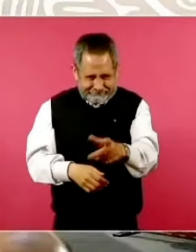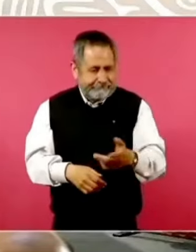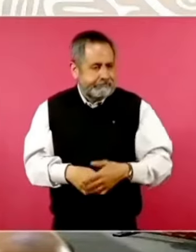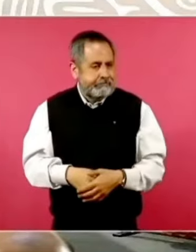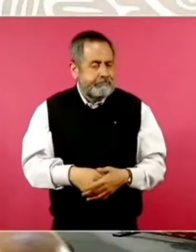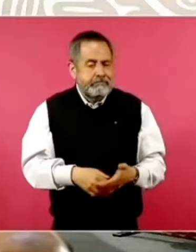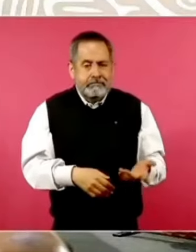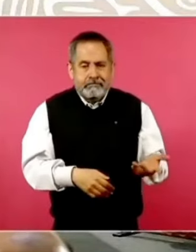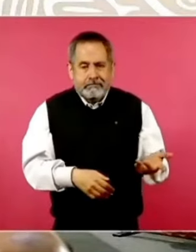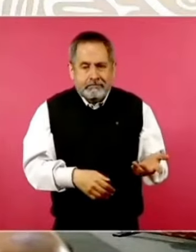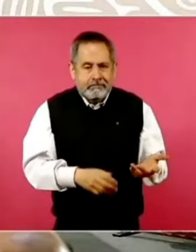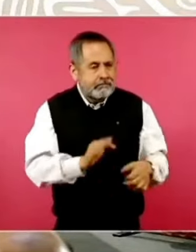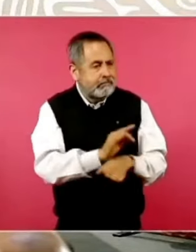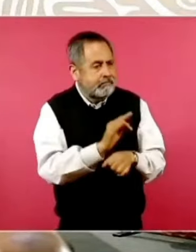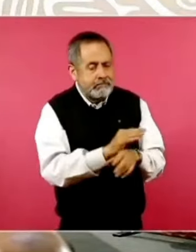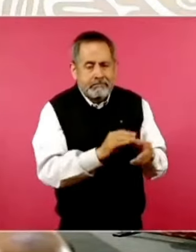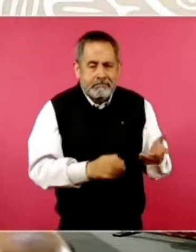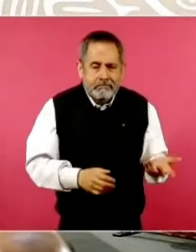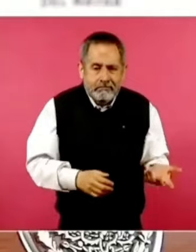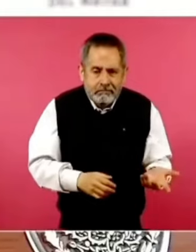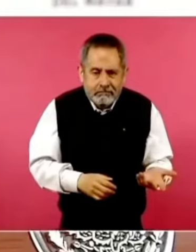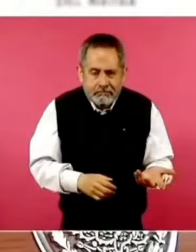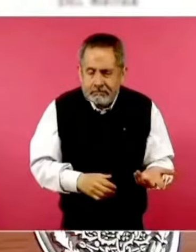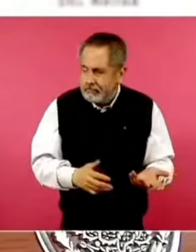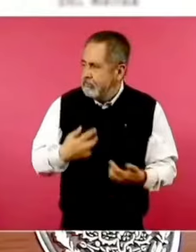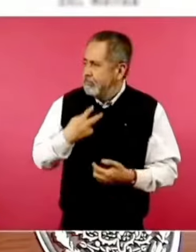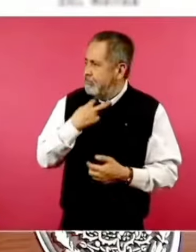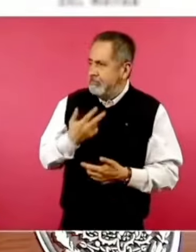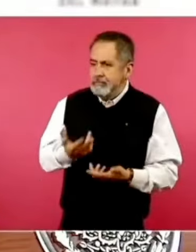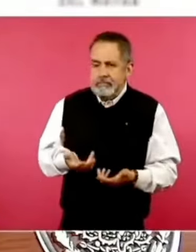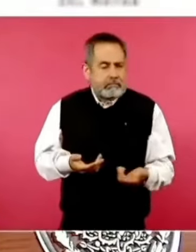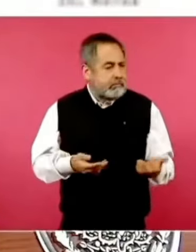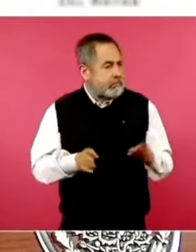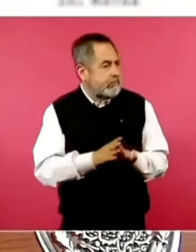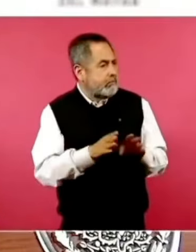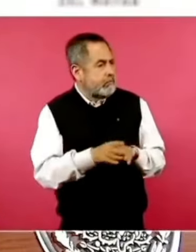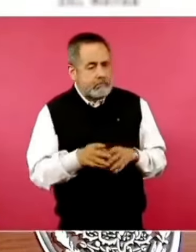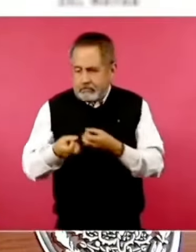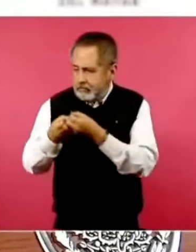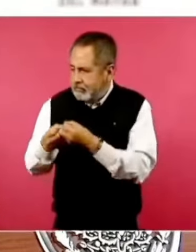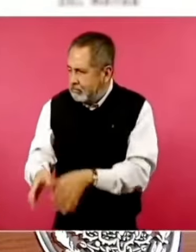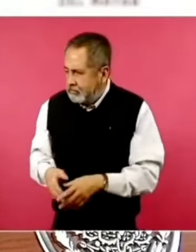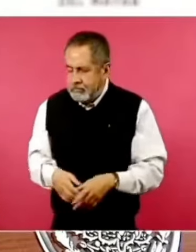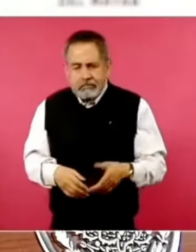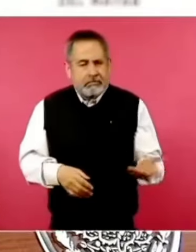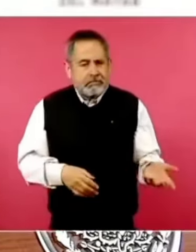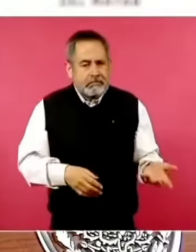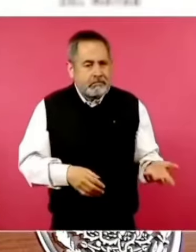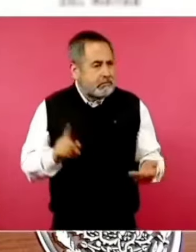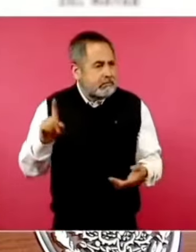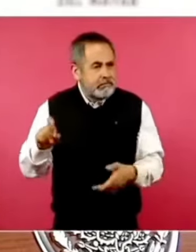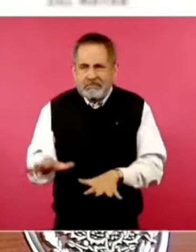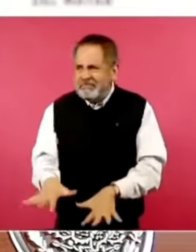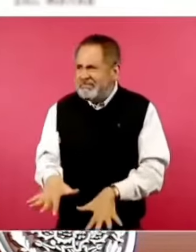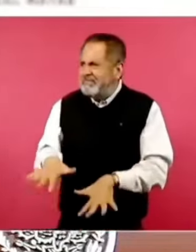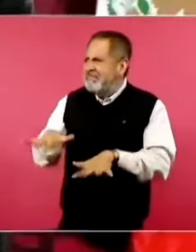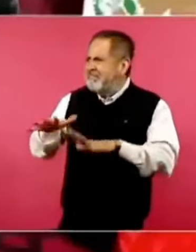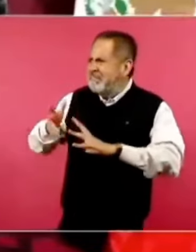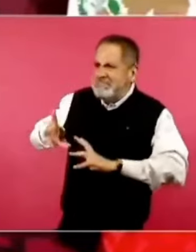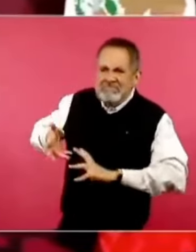empresa luego ya antes esa situación estamos hablando de la inundación